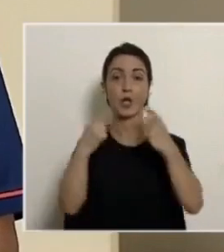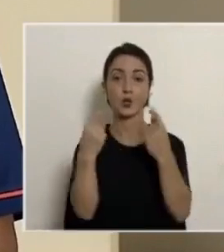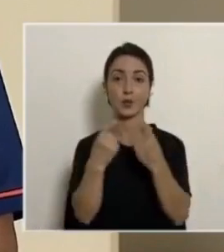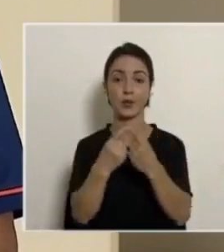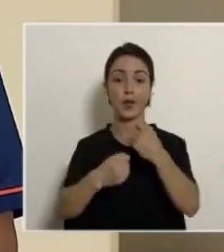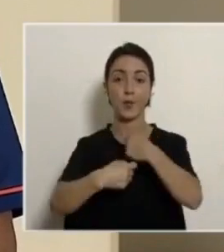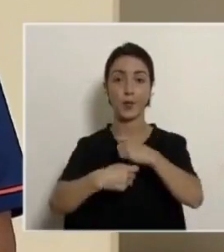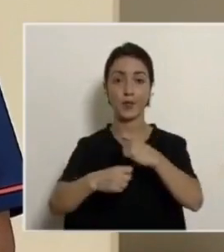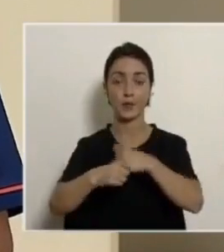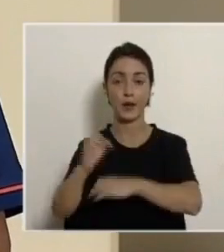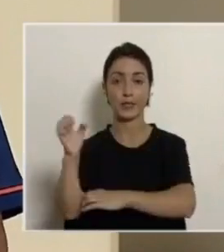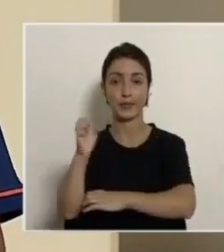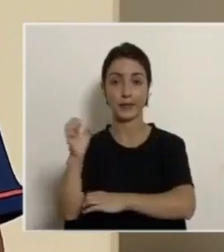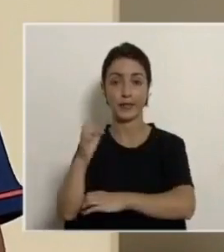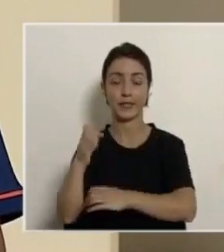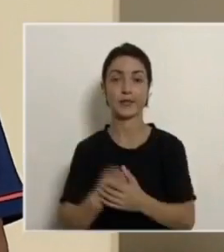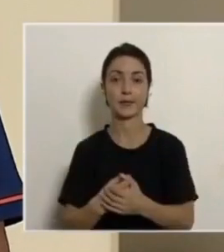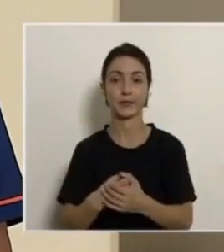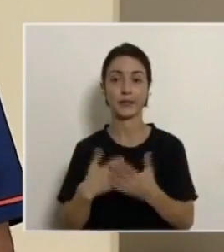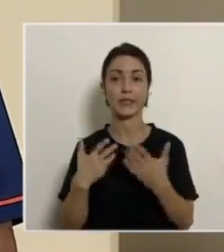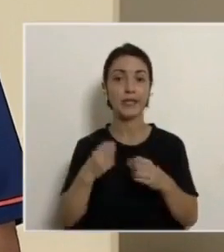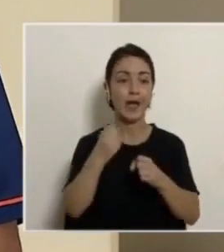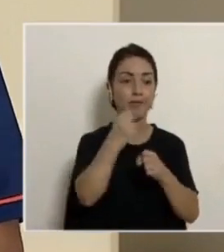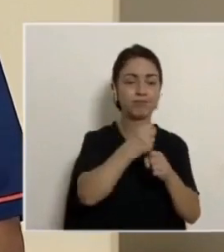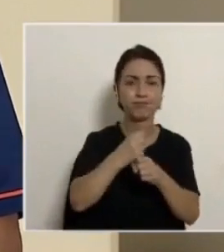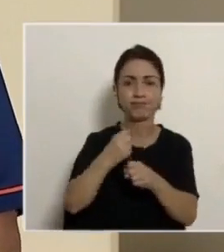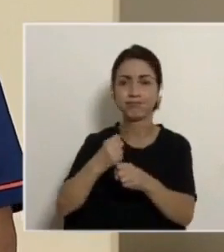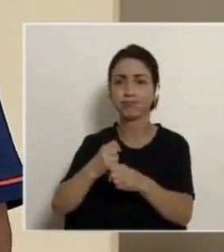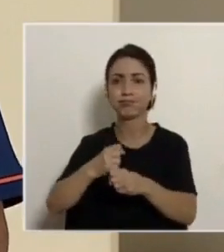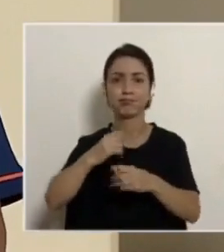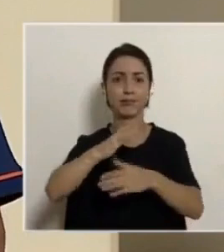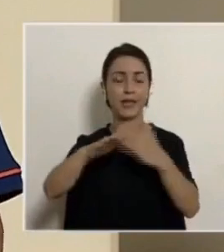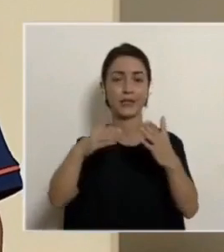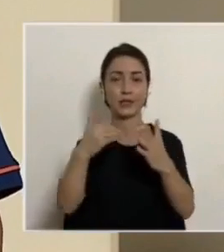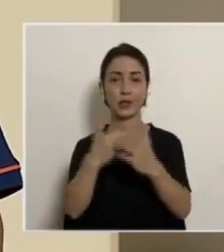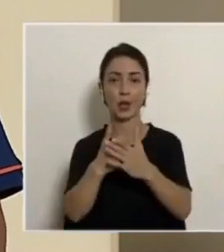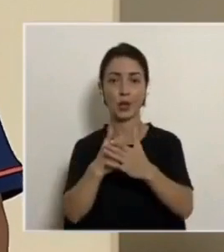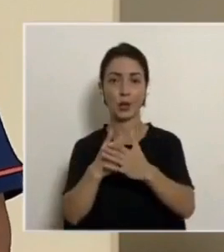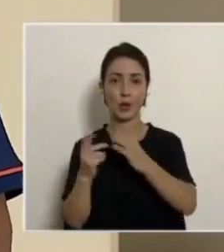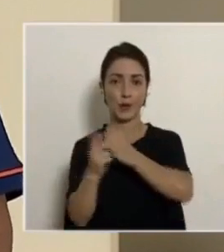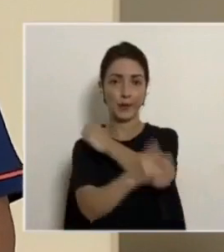de emergencia, que han desarrollado operativos prácticamente en todo el país.